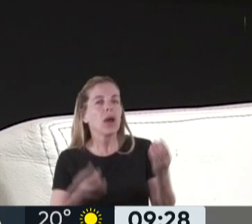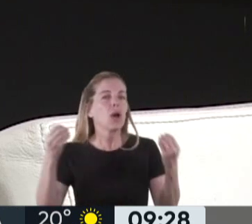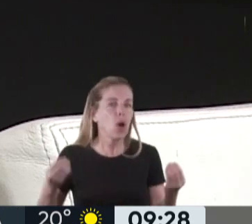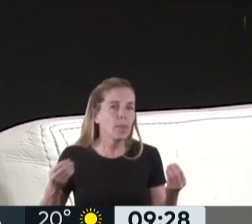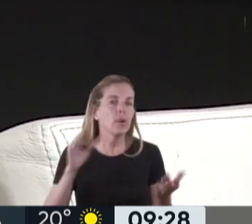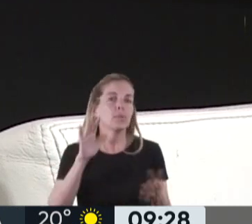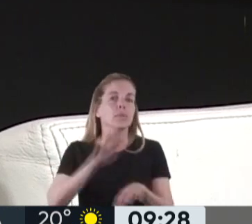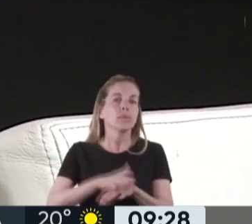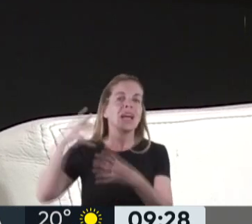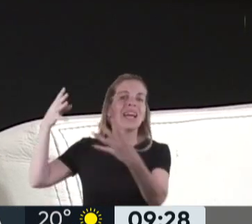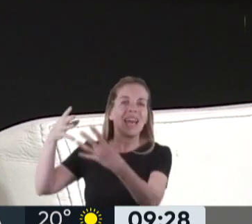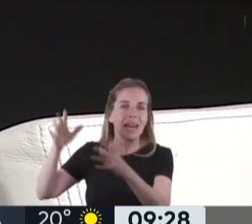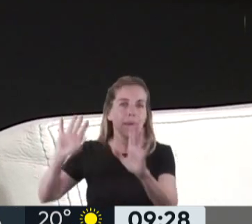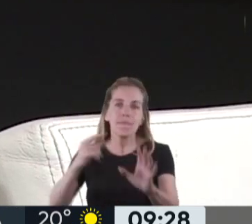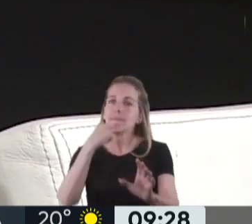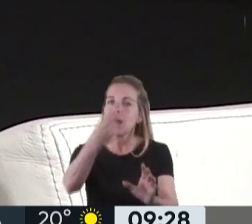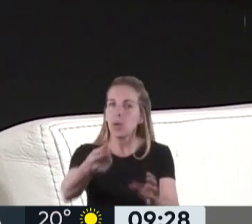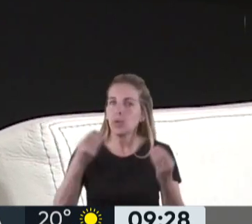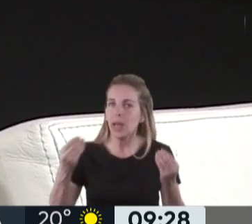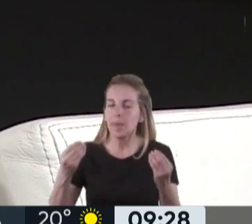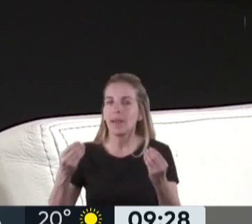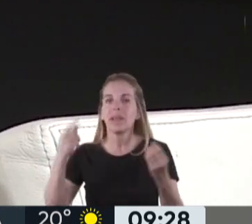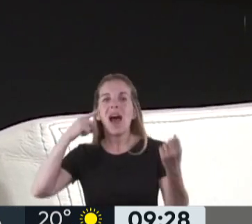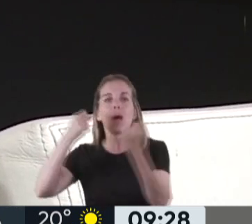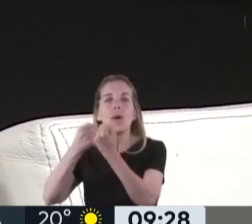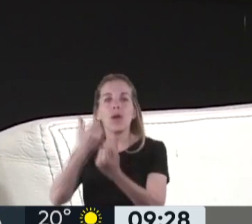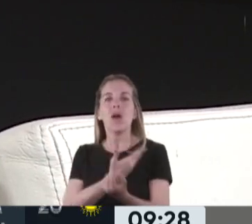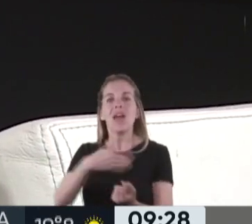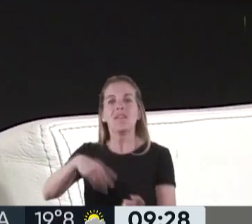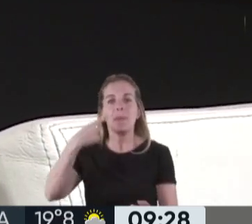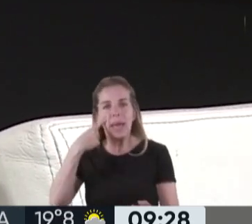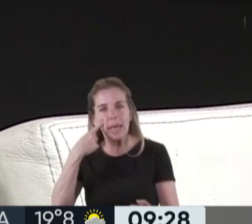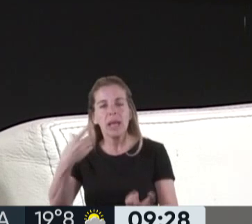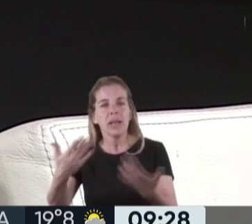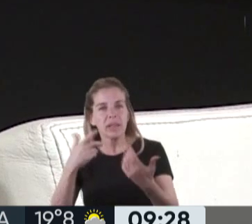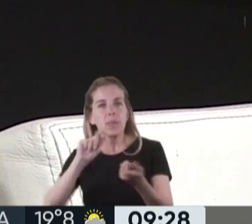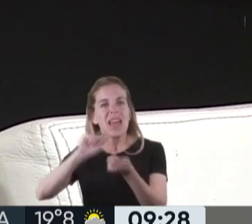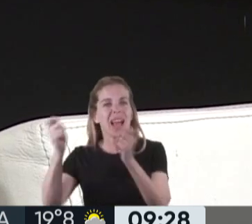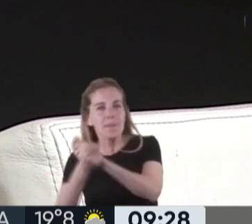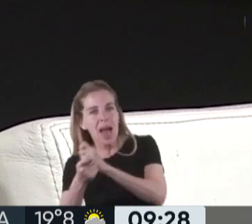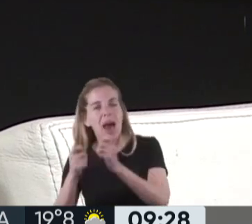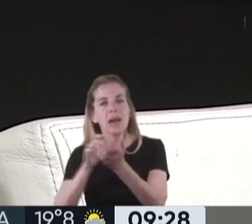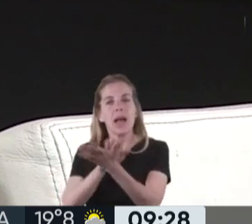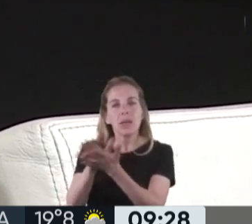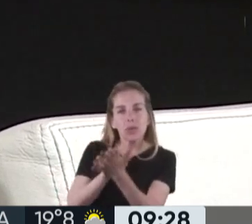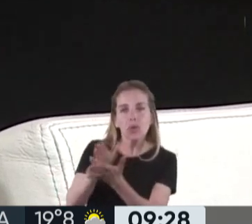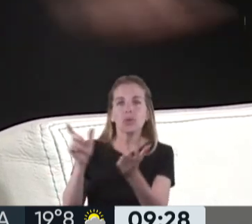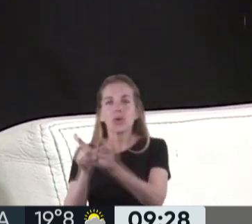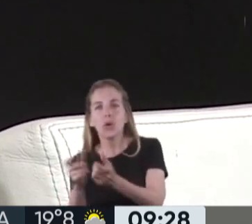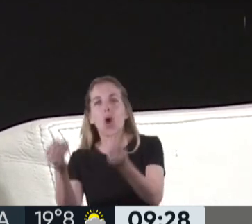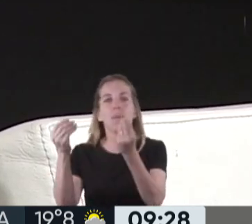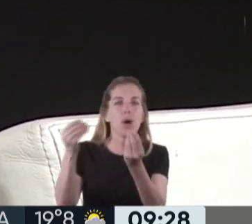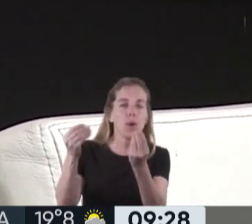¿Existe la posibilidad de renegociar las metas o de modificar en algún punto el acuerdo con el Fondo Monetario Internacional? En ese